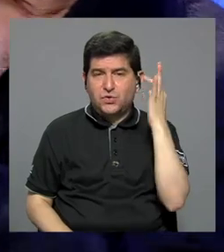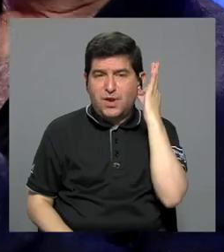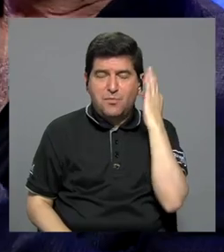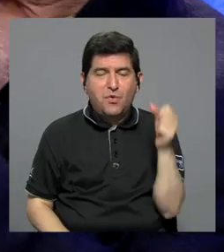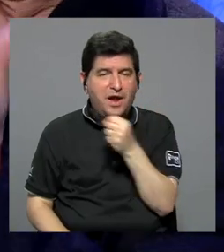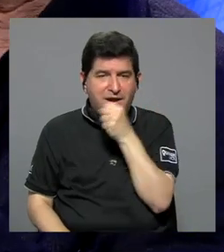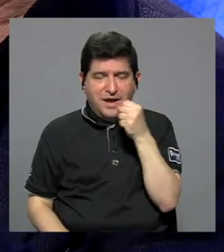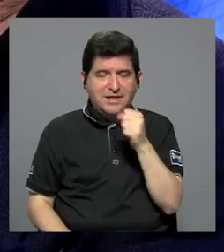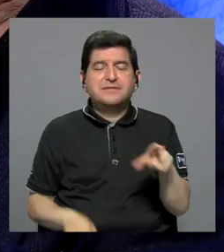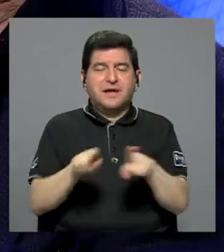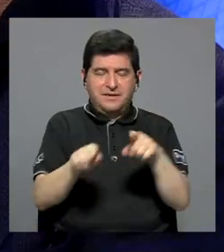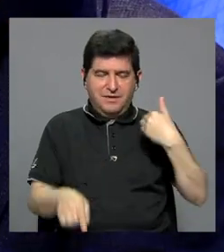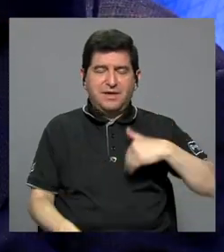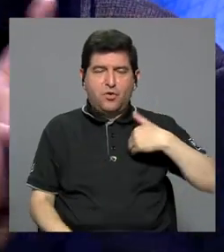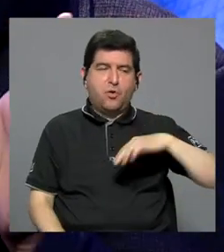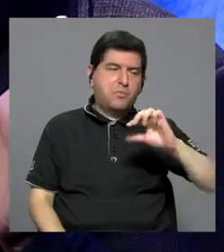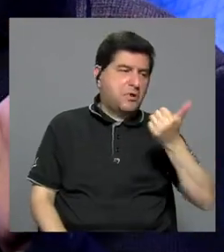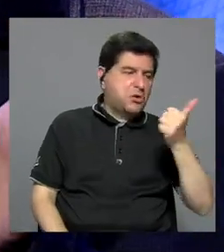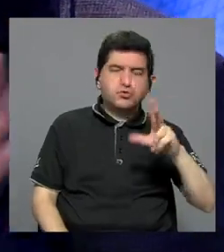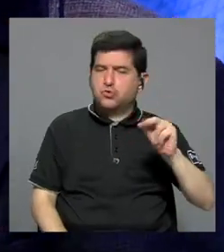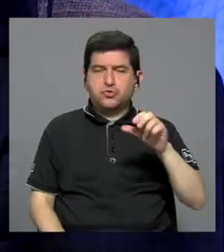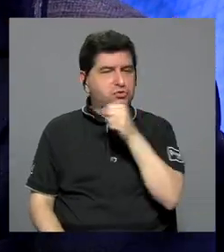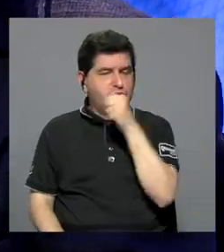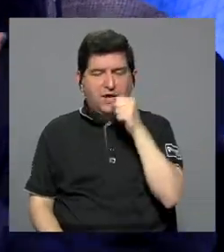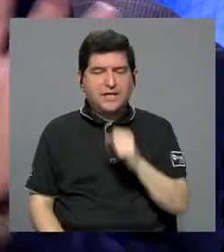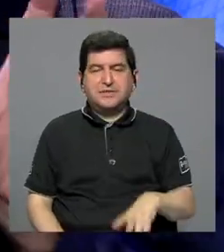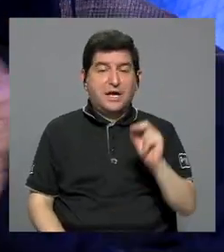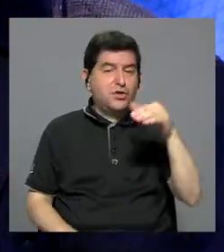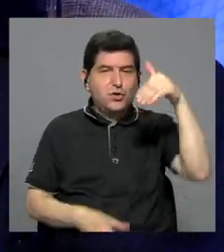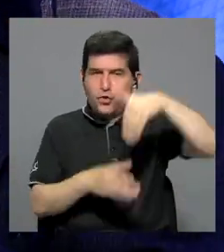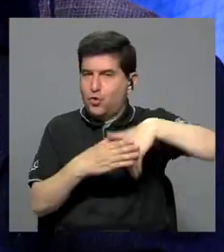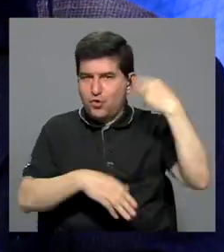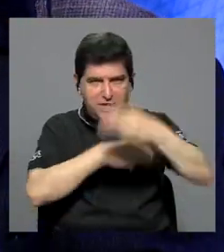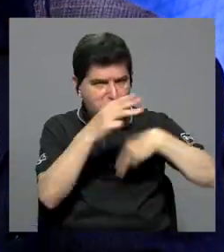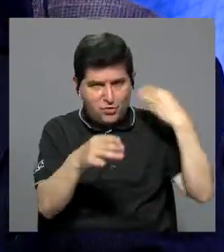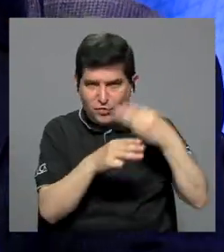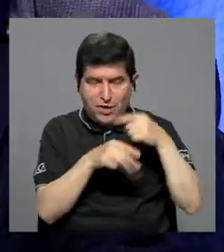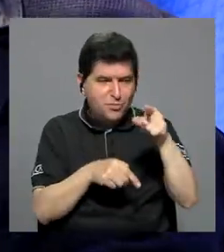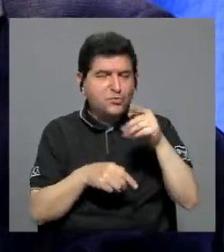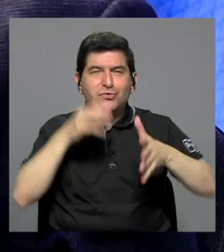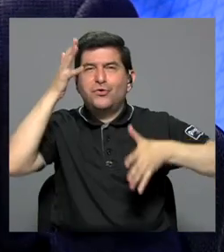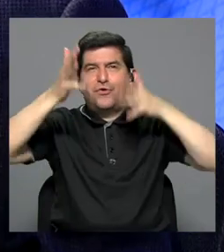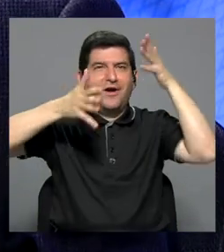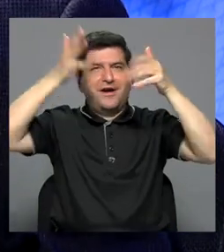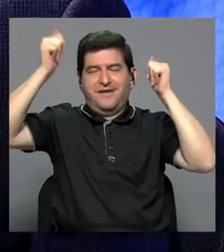canta, solo ella y él cantan. Los demás personajes no cantan porque no pertenecen a ese mundo que él crea.